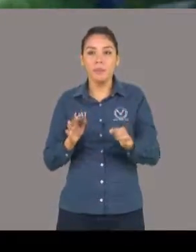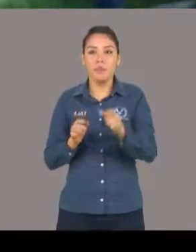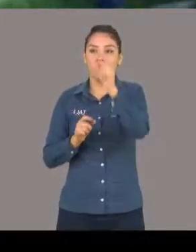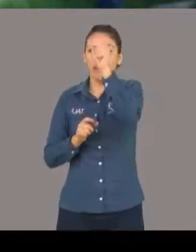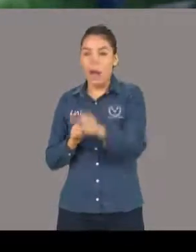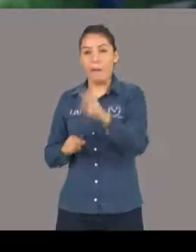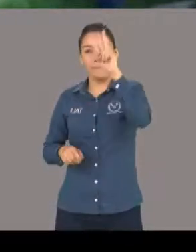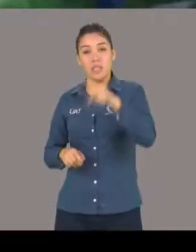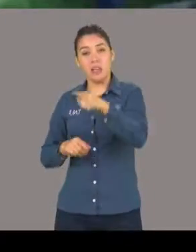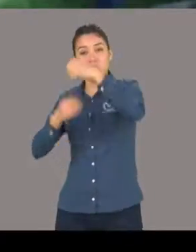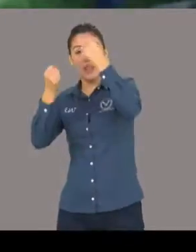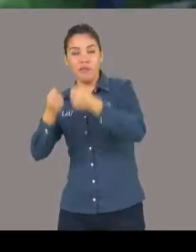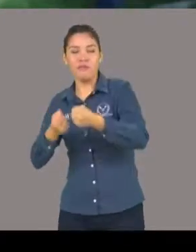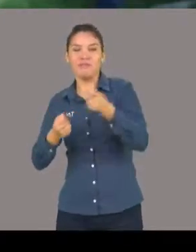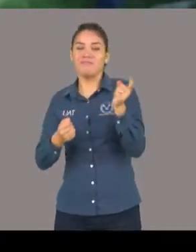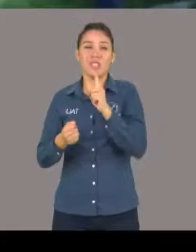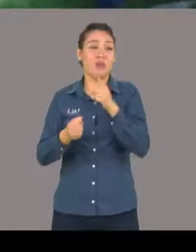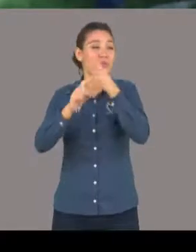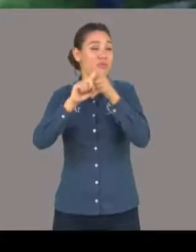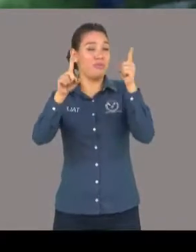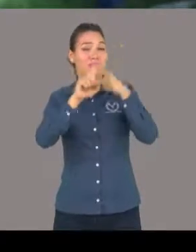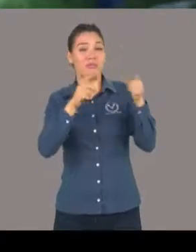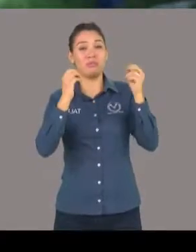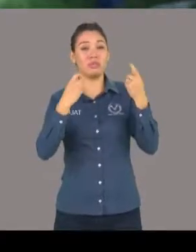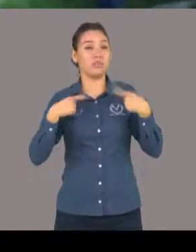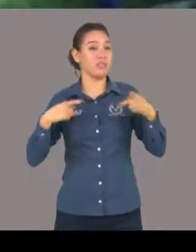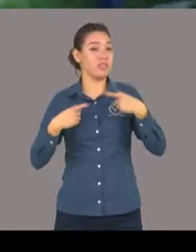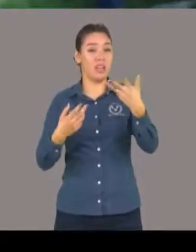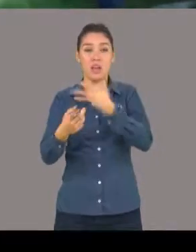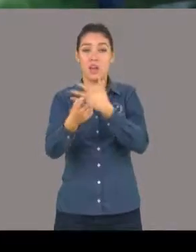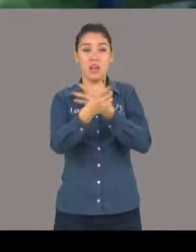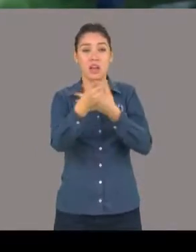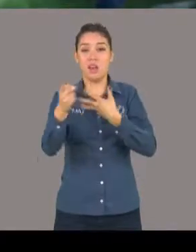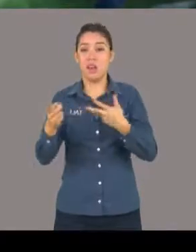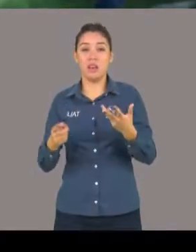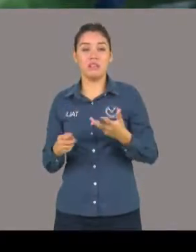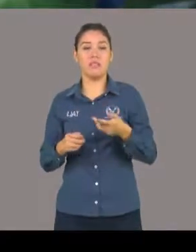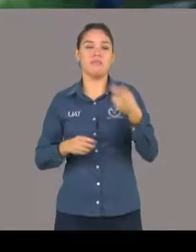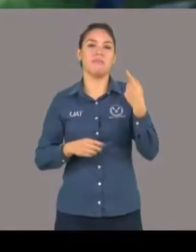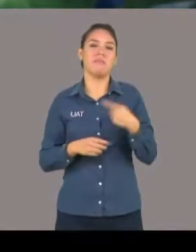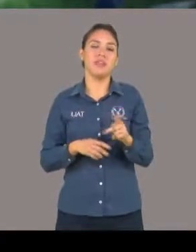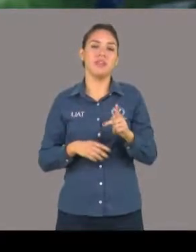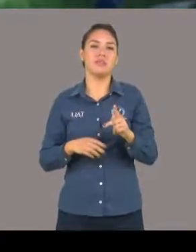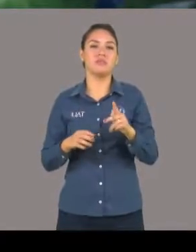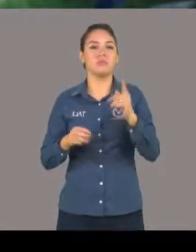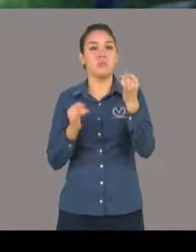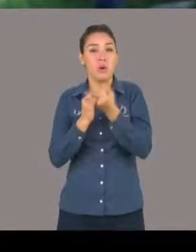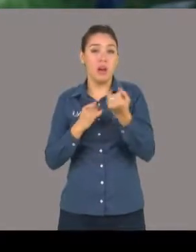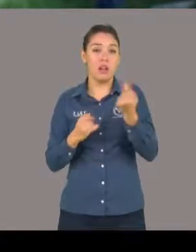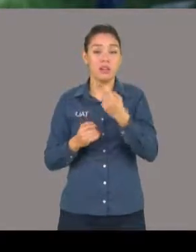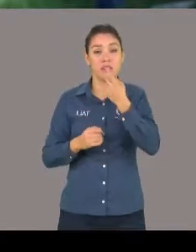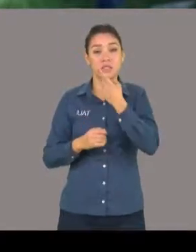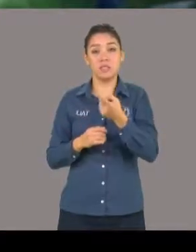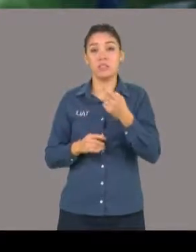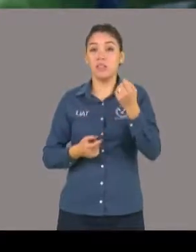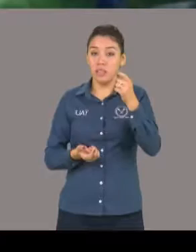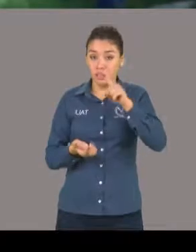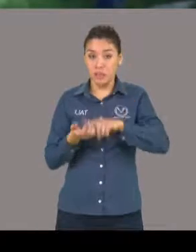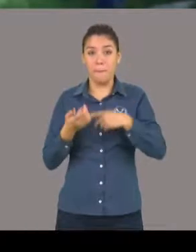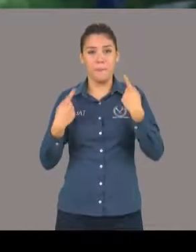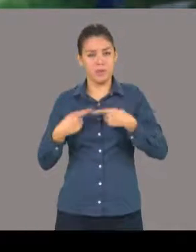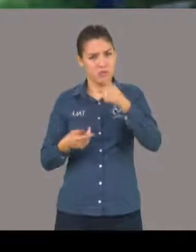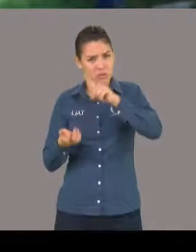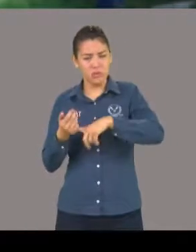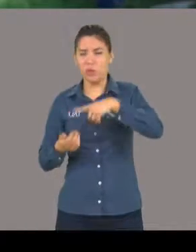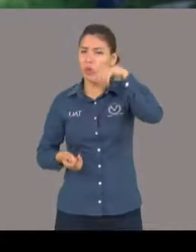una tipología clave. Tenemos ciertas características. También hay que decirlo, no